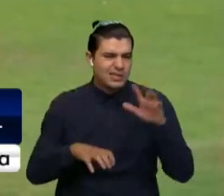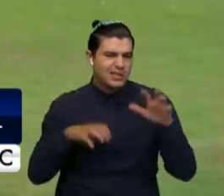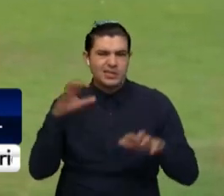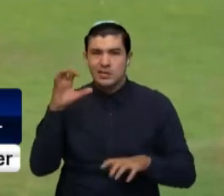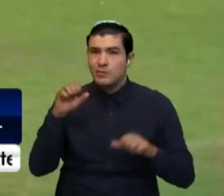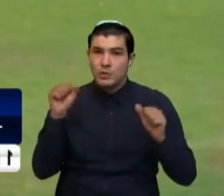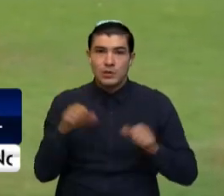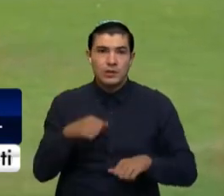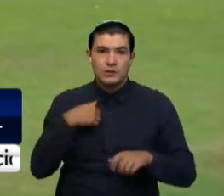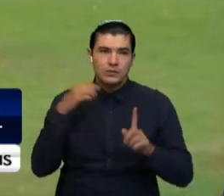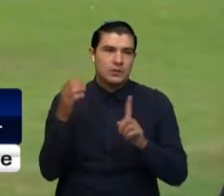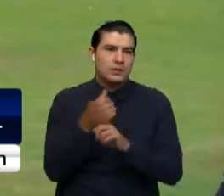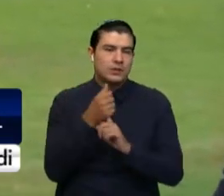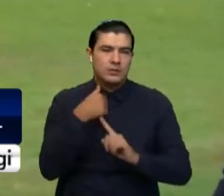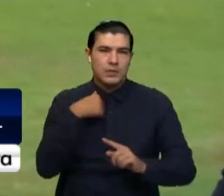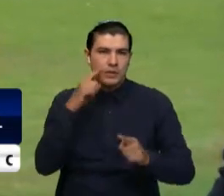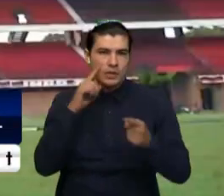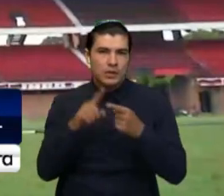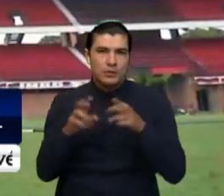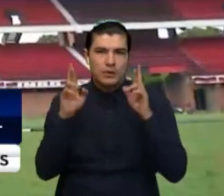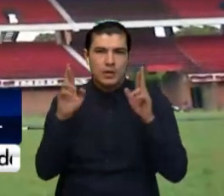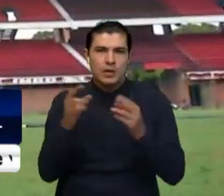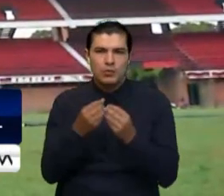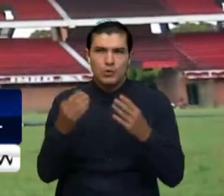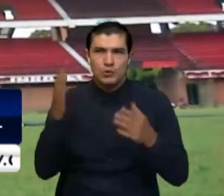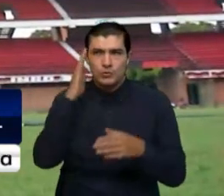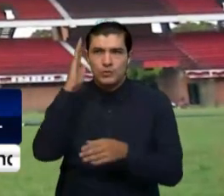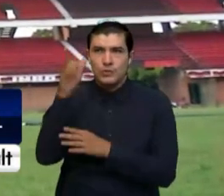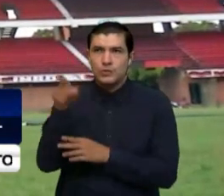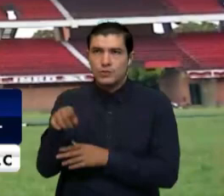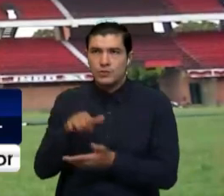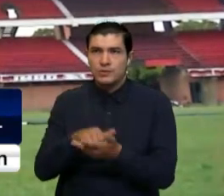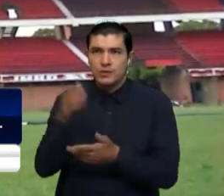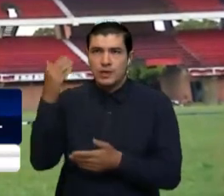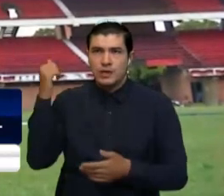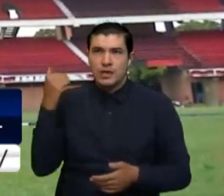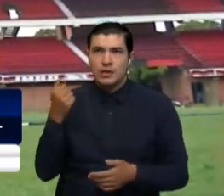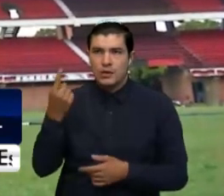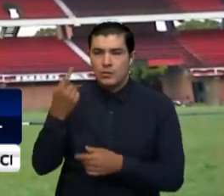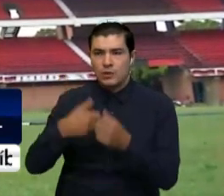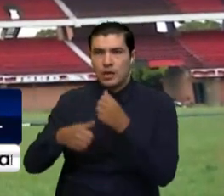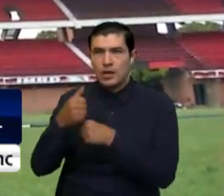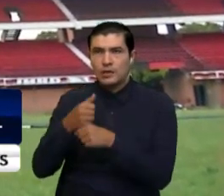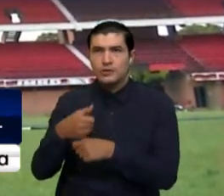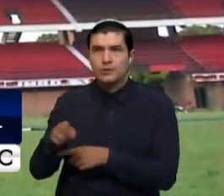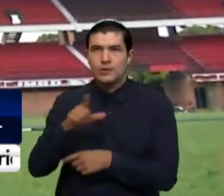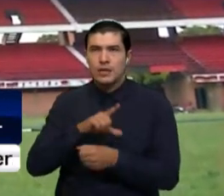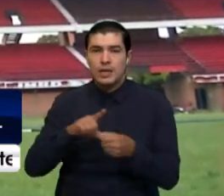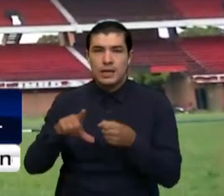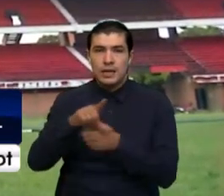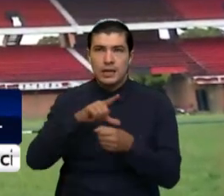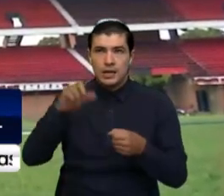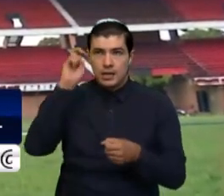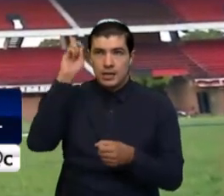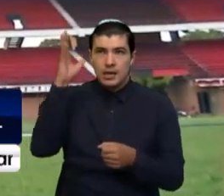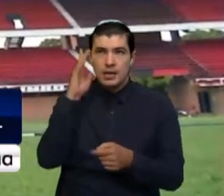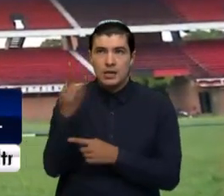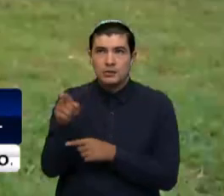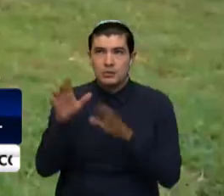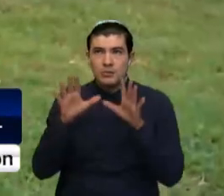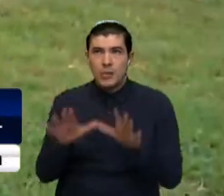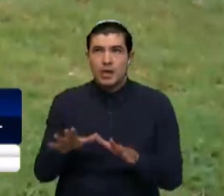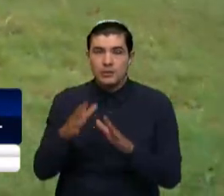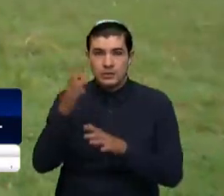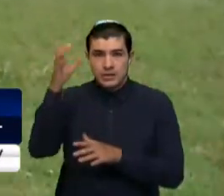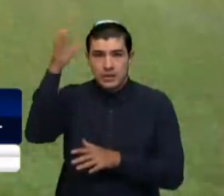lograr este objetivo y esperamos que hayan muchos más oscar llegó hace apenas un año a la liga nortesantandereana de parálisis cerebral